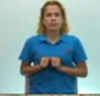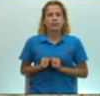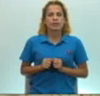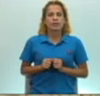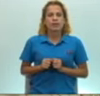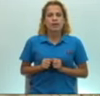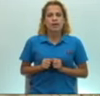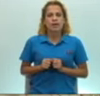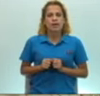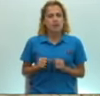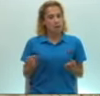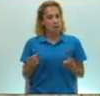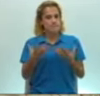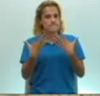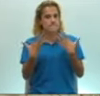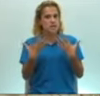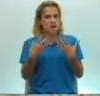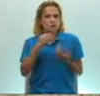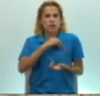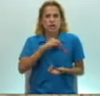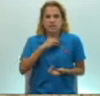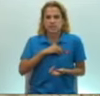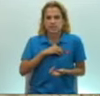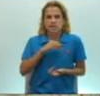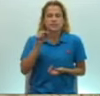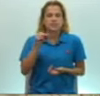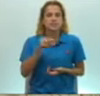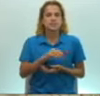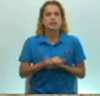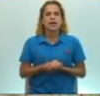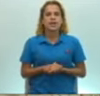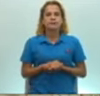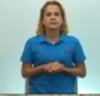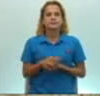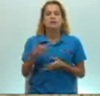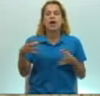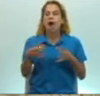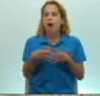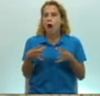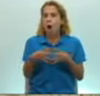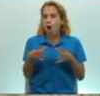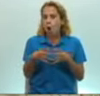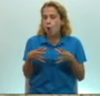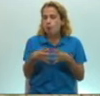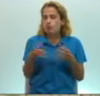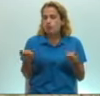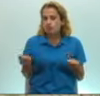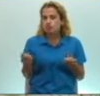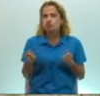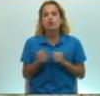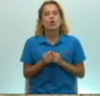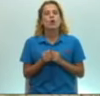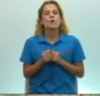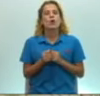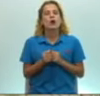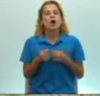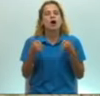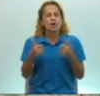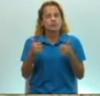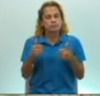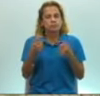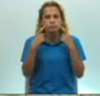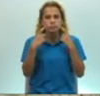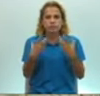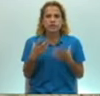Esa fidelidad a un caudillo, aparte de la admiración que siente hacia él. Entonces ahí la casta militar, el grupo social militar, pues va a